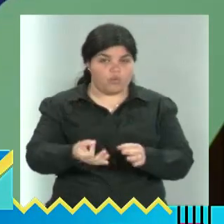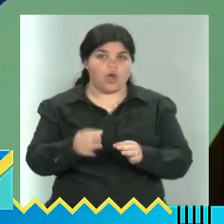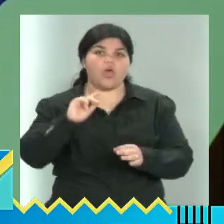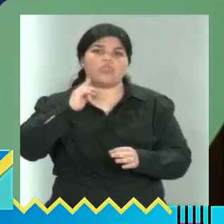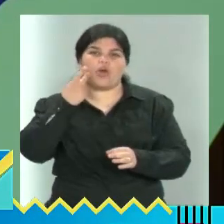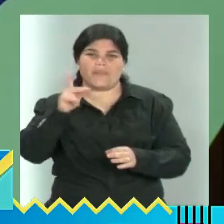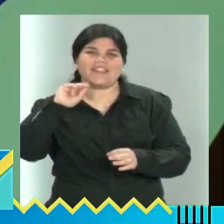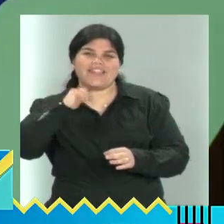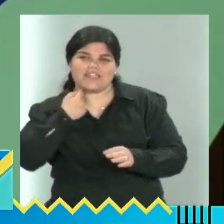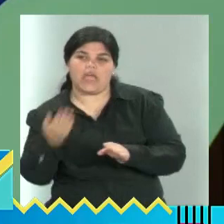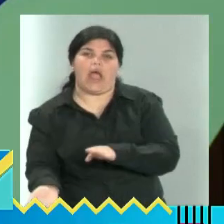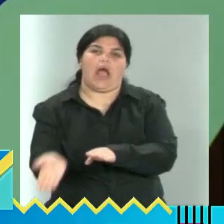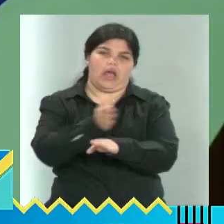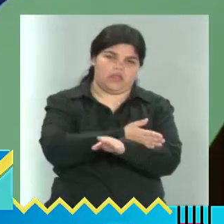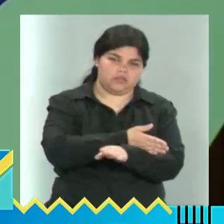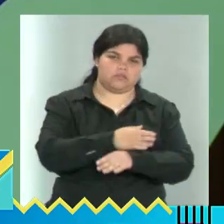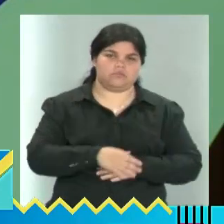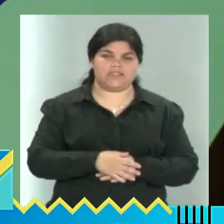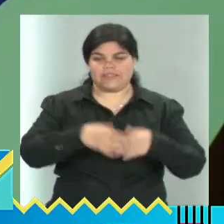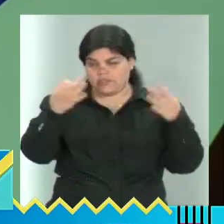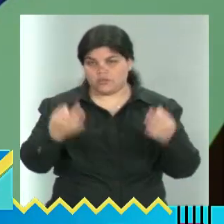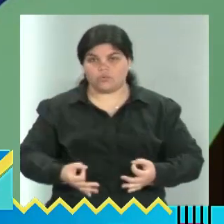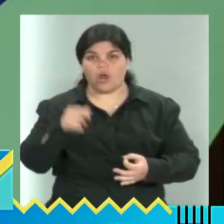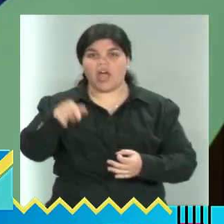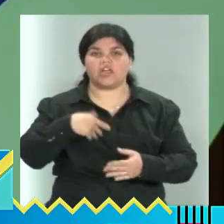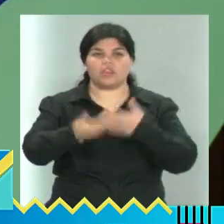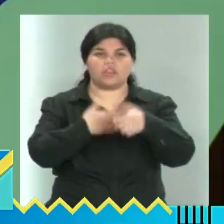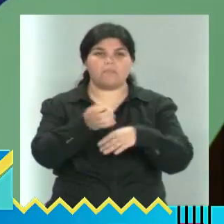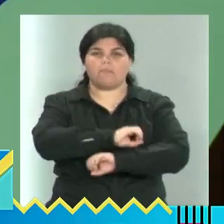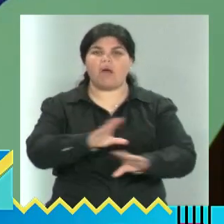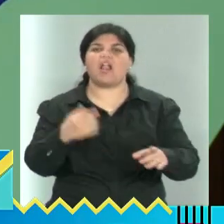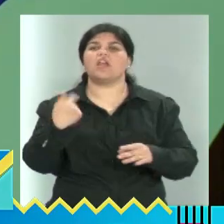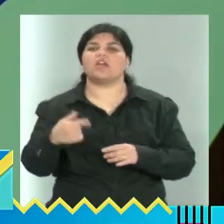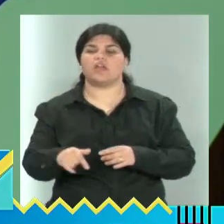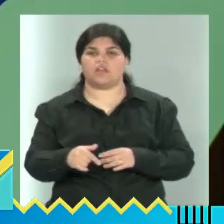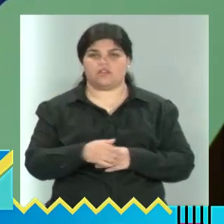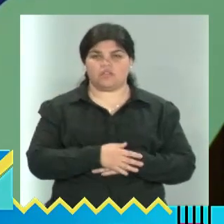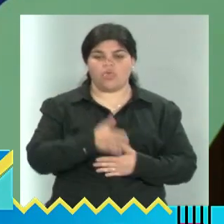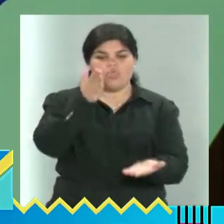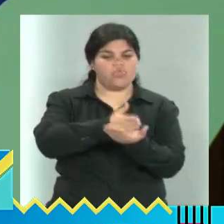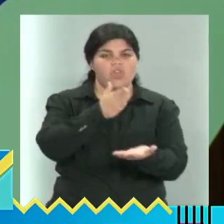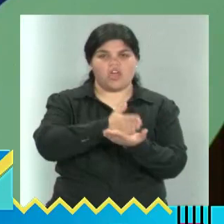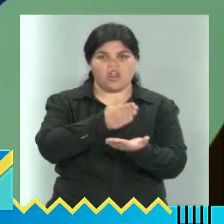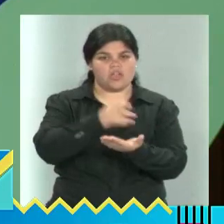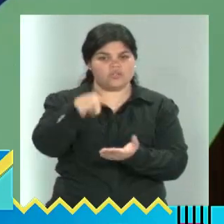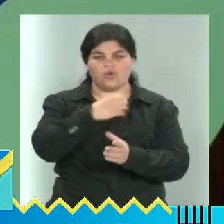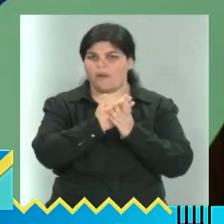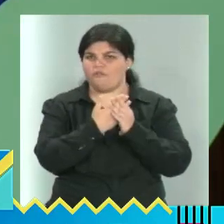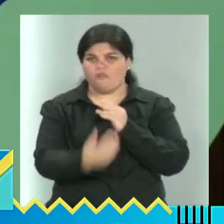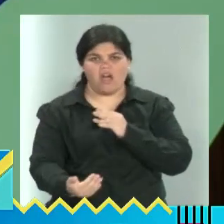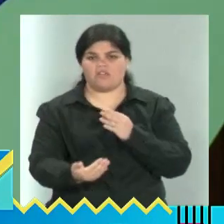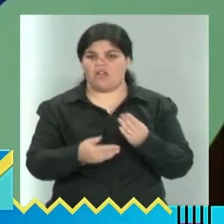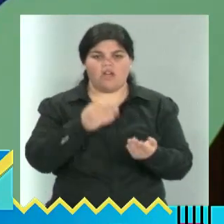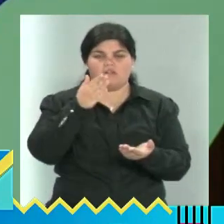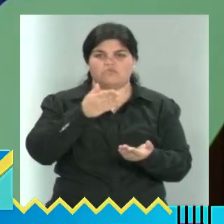Entonces, sí, indudablemente, falló luego la contención, la restitución de derechos, es indudable en ese caso por lo menos. Pero